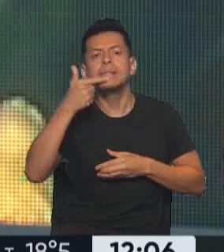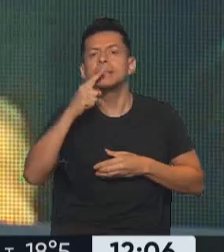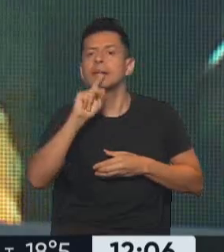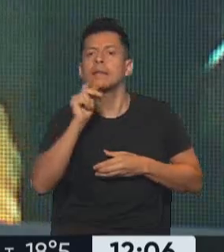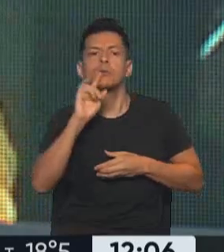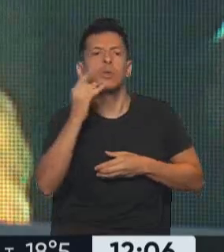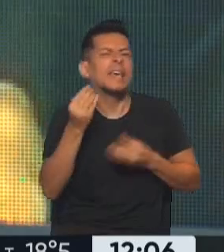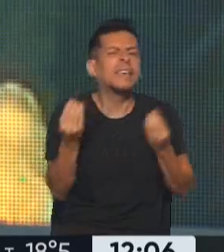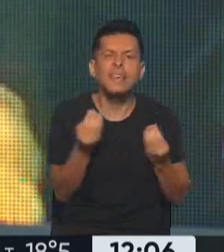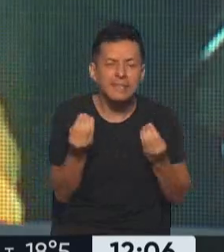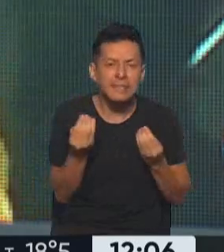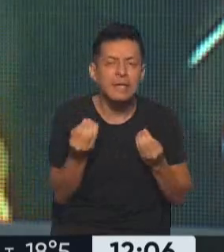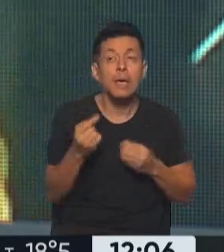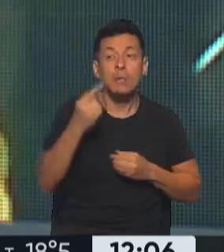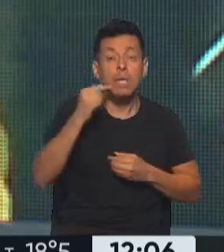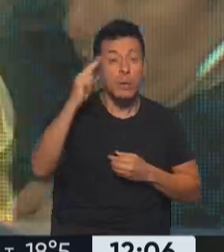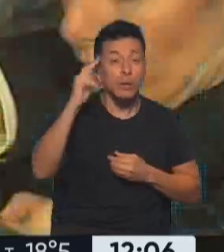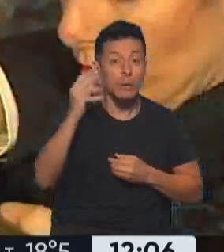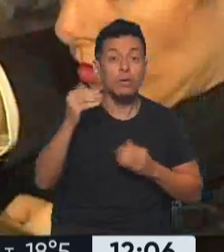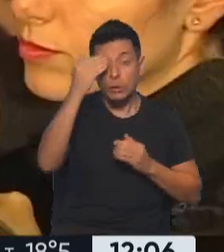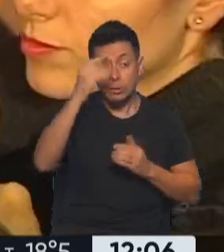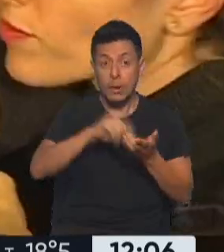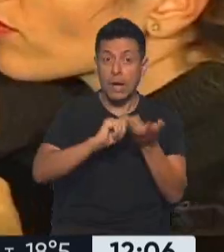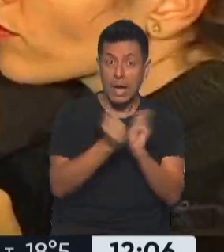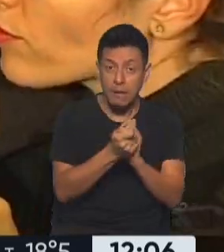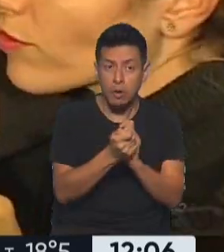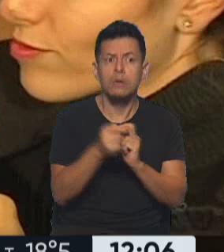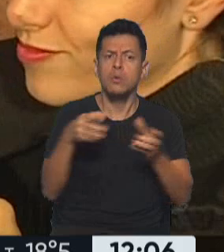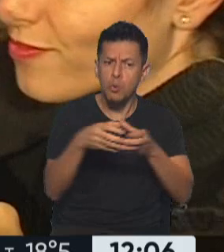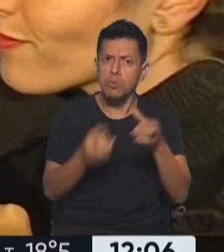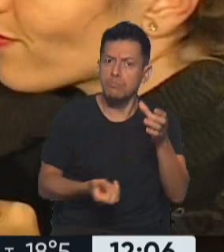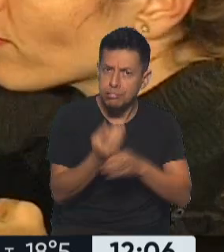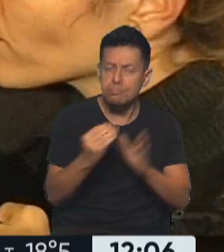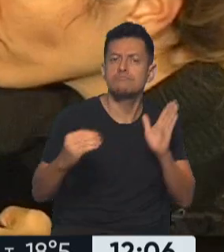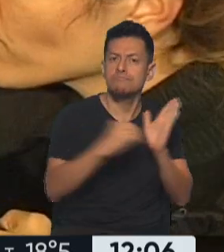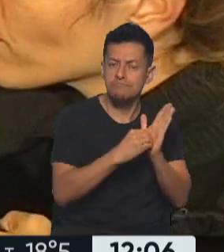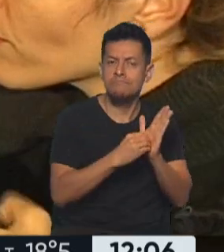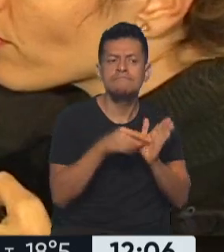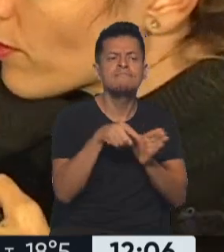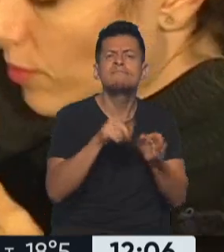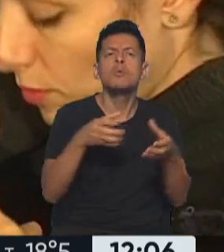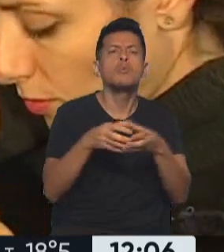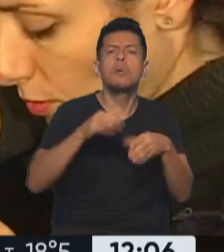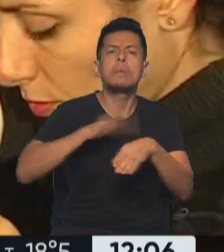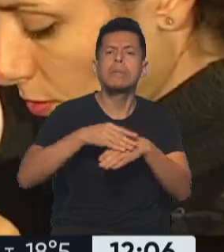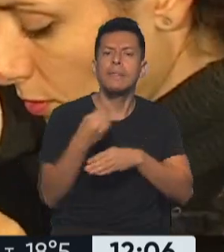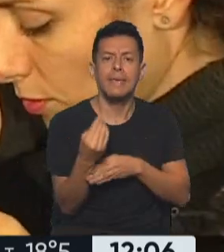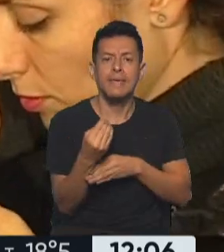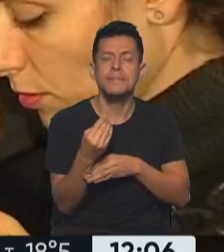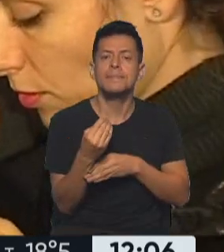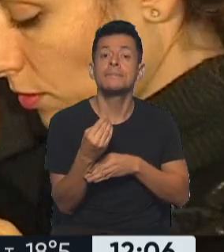de la Constitución en 1994 estableció este organismo, que es nada más ni nada menos el que está